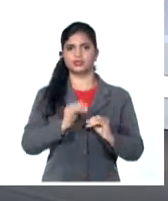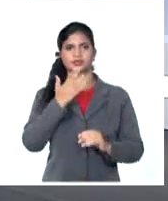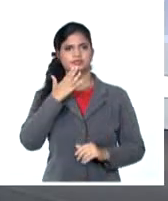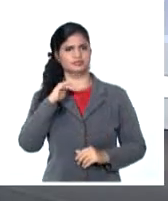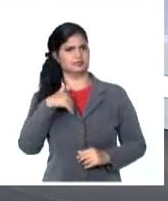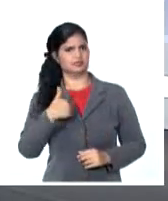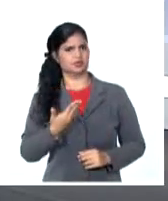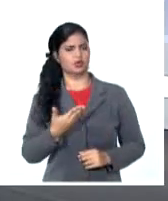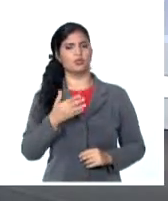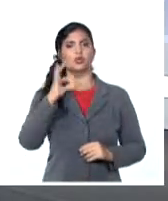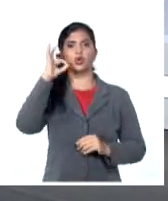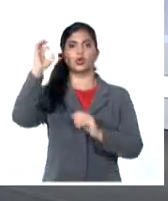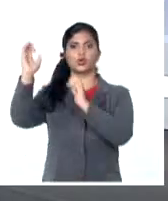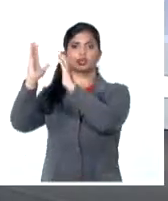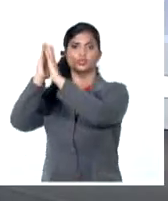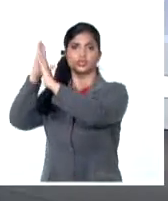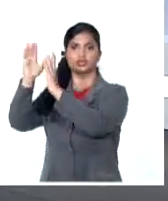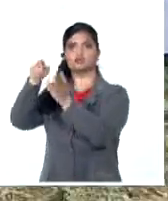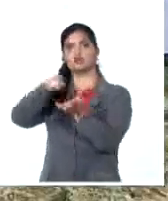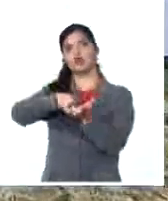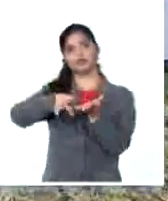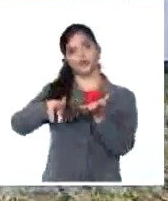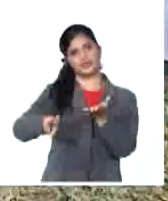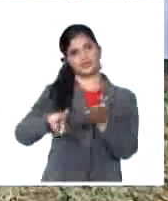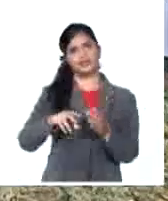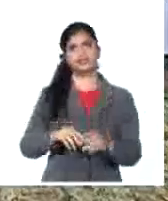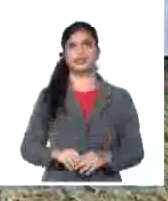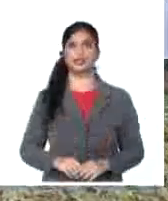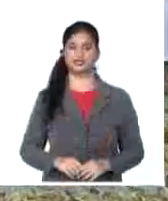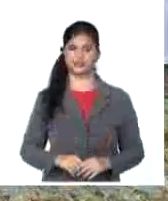más occidental de las provincias cubanas.